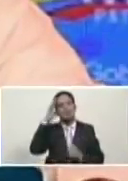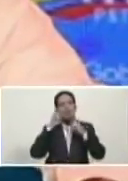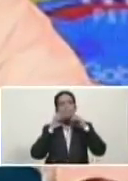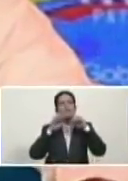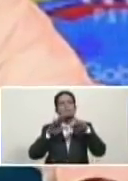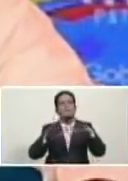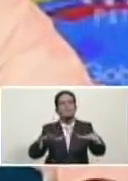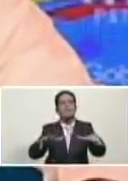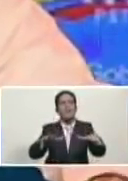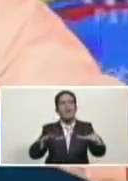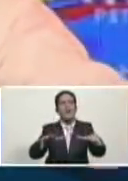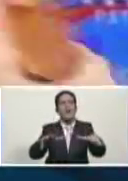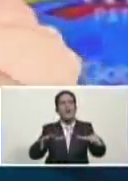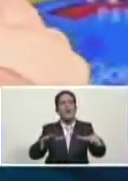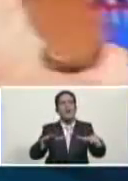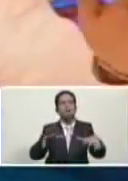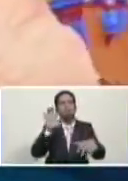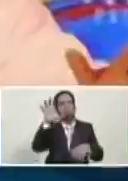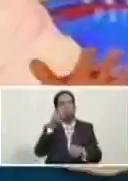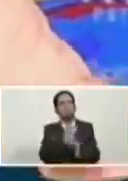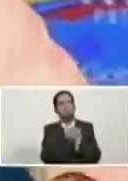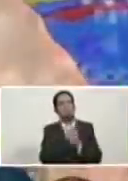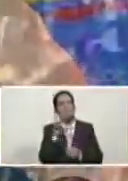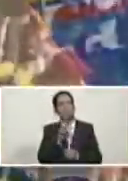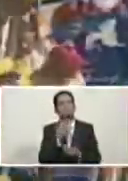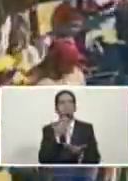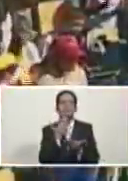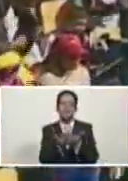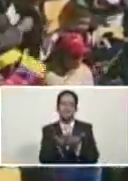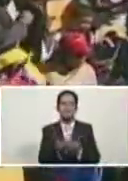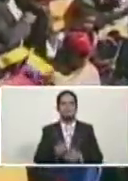bendiga a nuestra amada Venezuela! Muchas gracias.